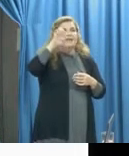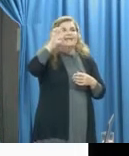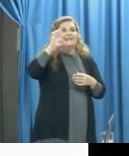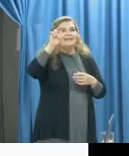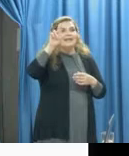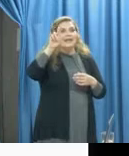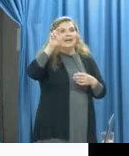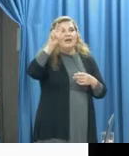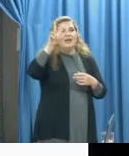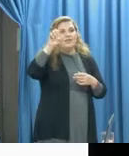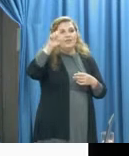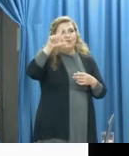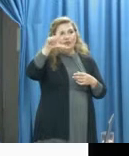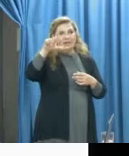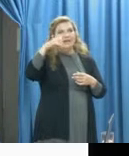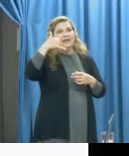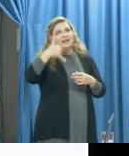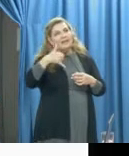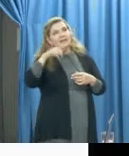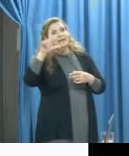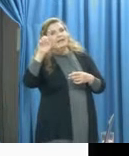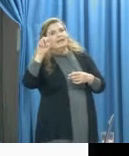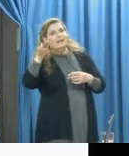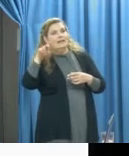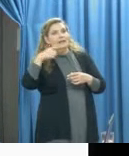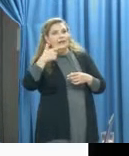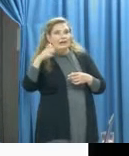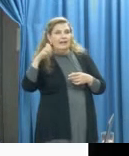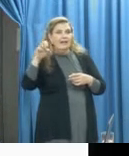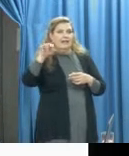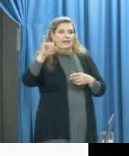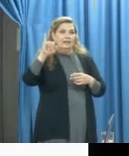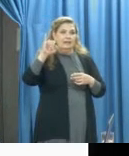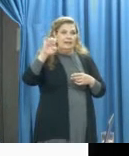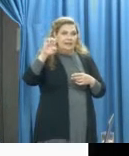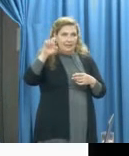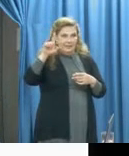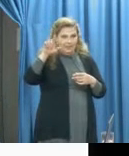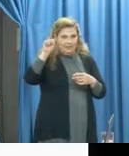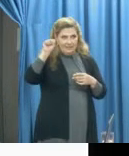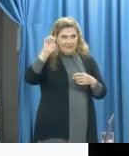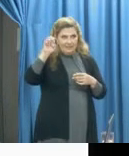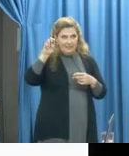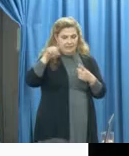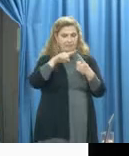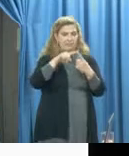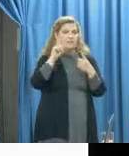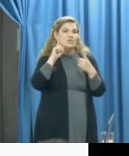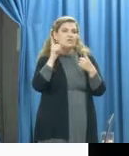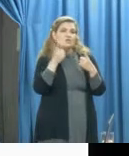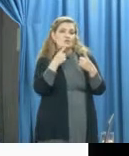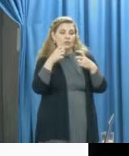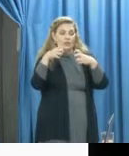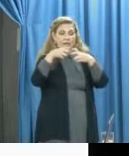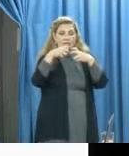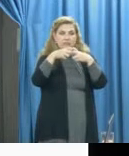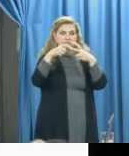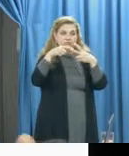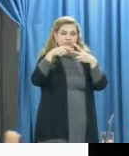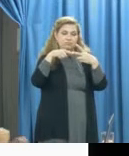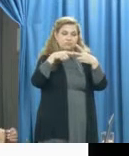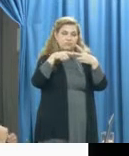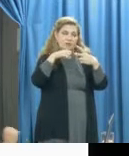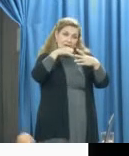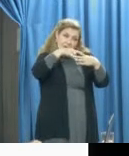o forma recesiva del síndrome de cutelargo, es un síndrome con sordera neurosensorial